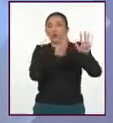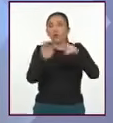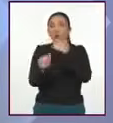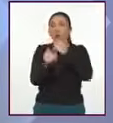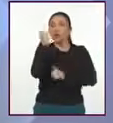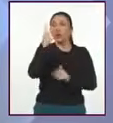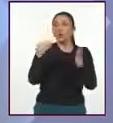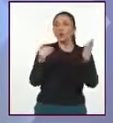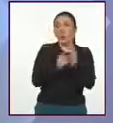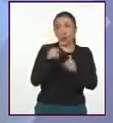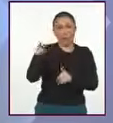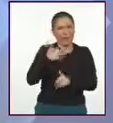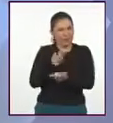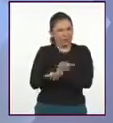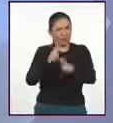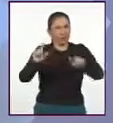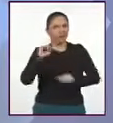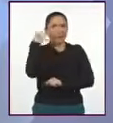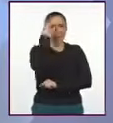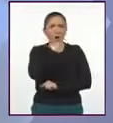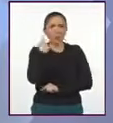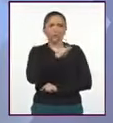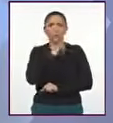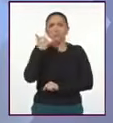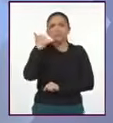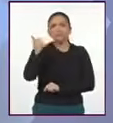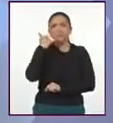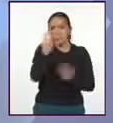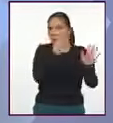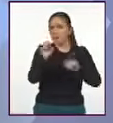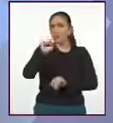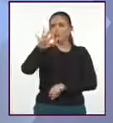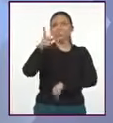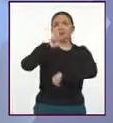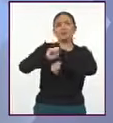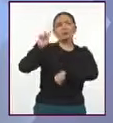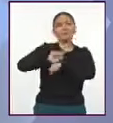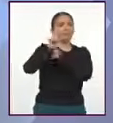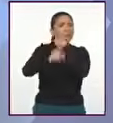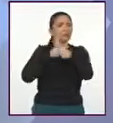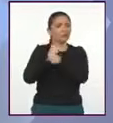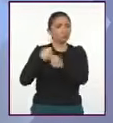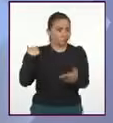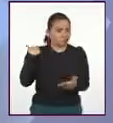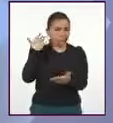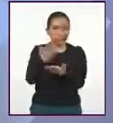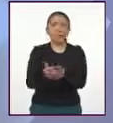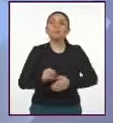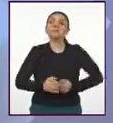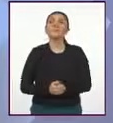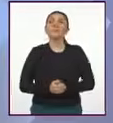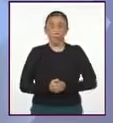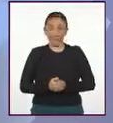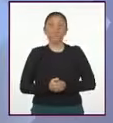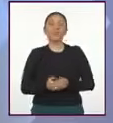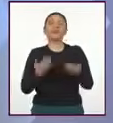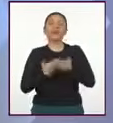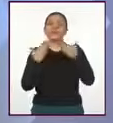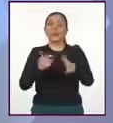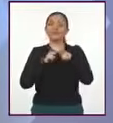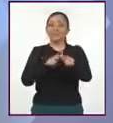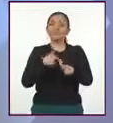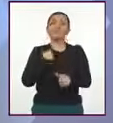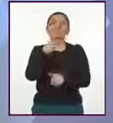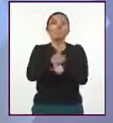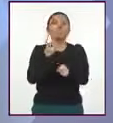800-911-2000 está disponible las 24 horas de los 365 días del año. Y bueno, antes de continuar, queremos